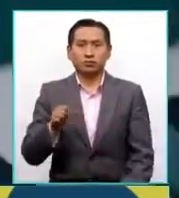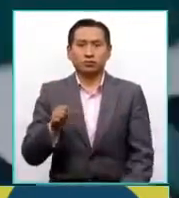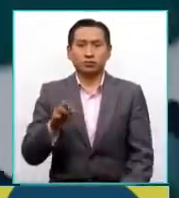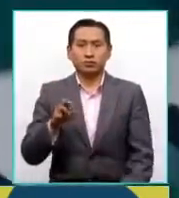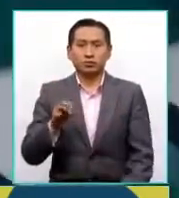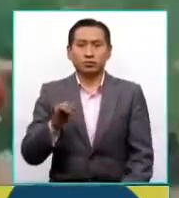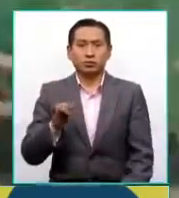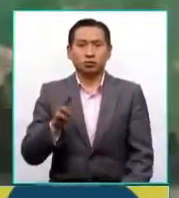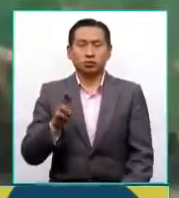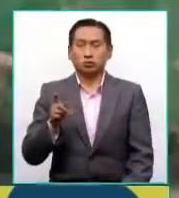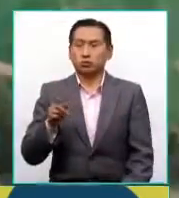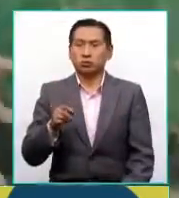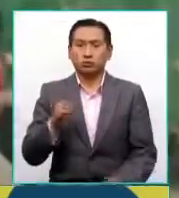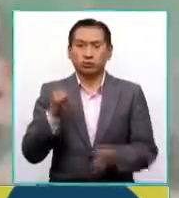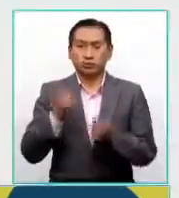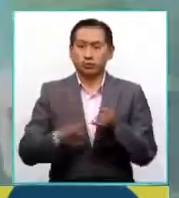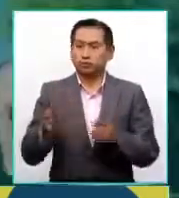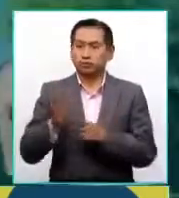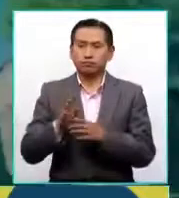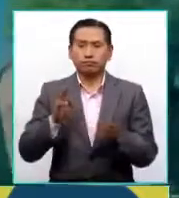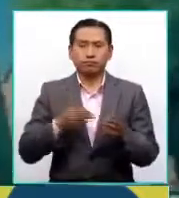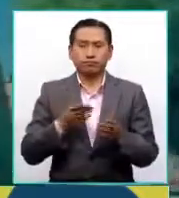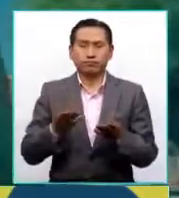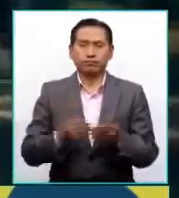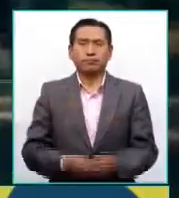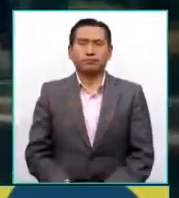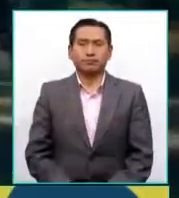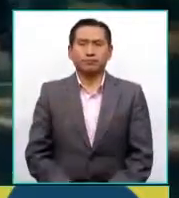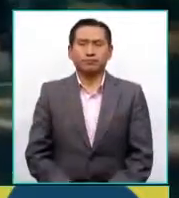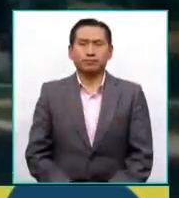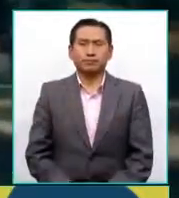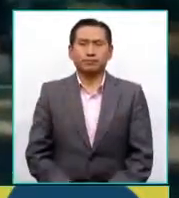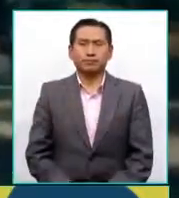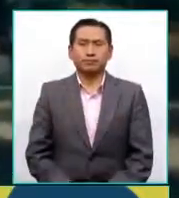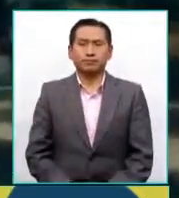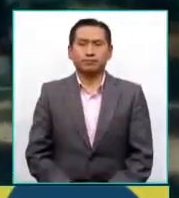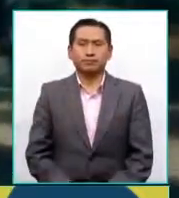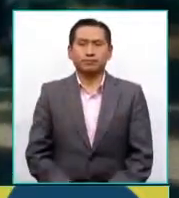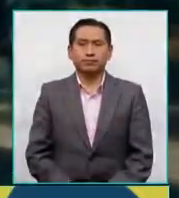vamos a despedir con uno de sus tantos éxitos.